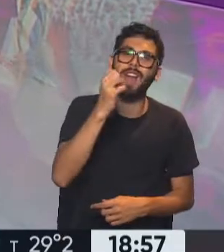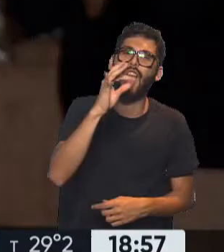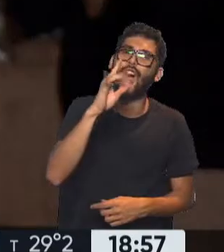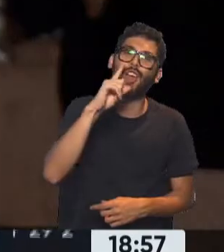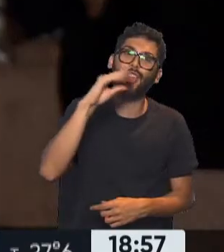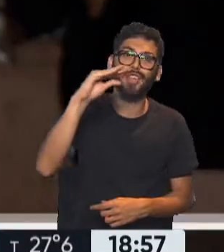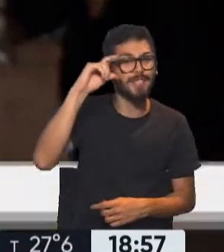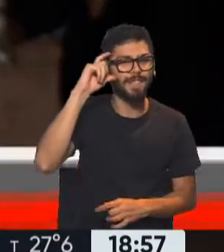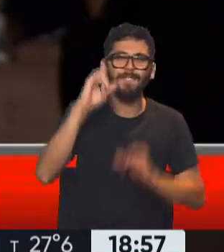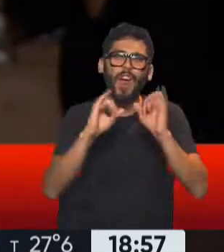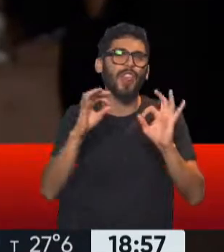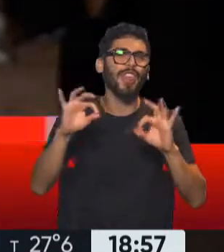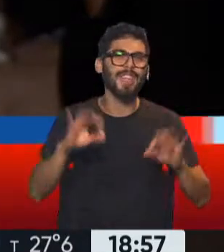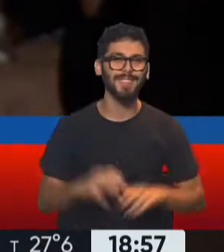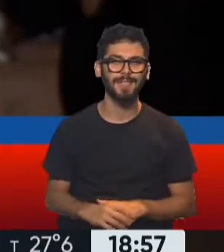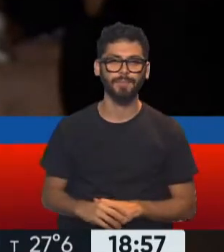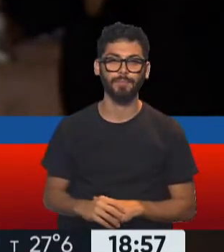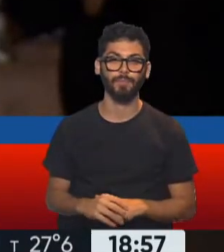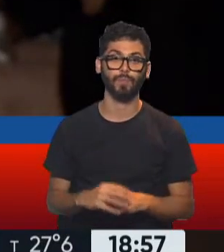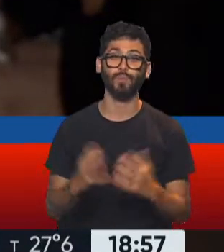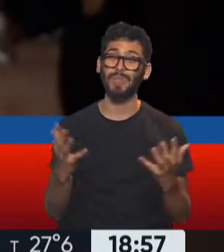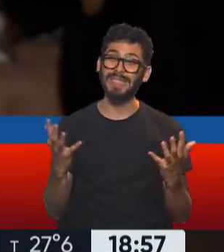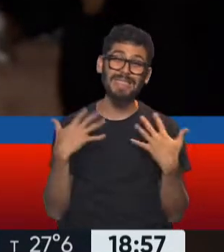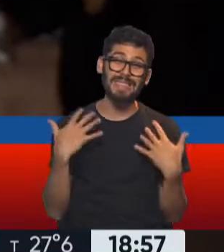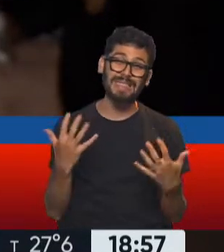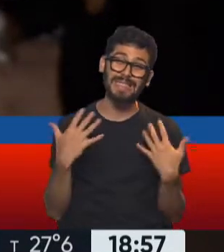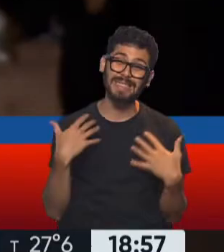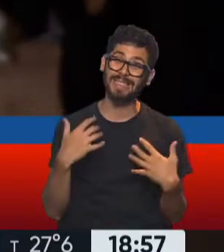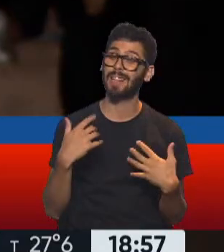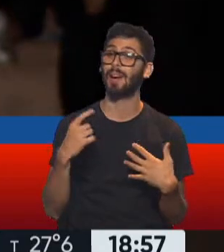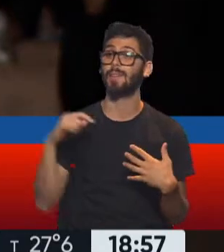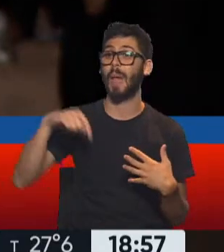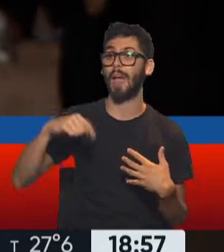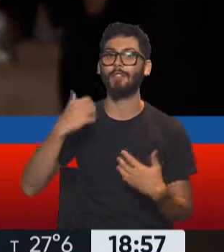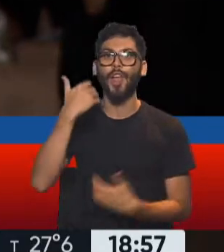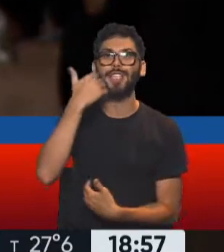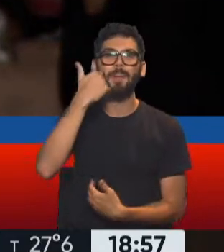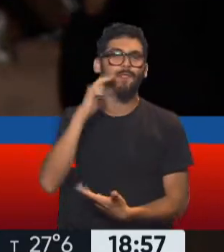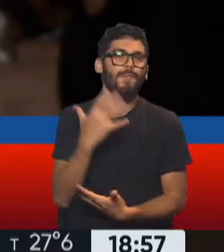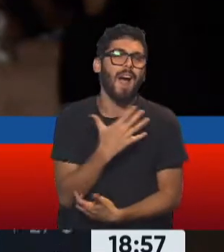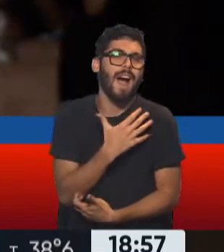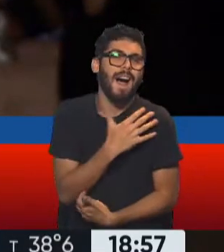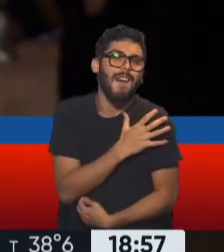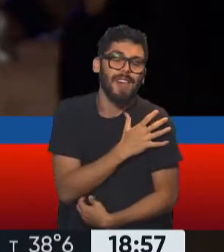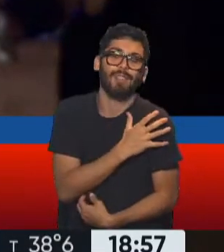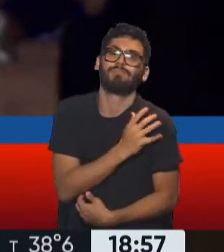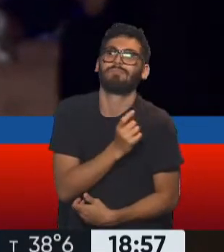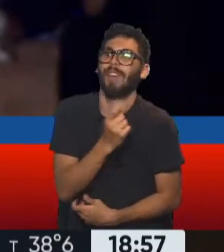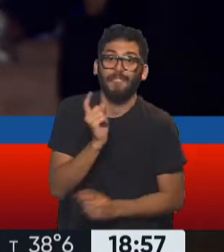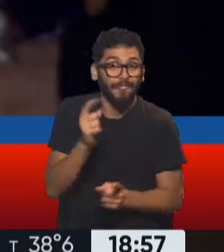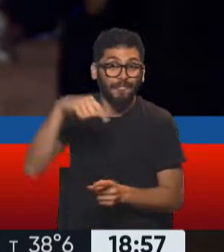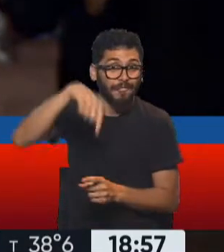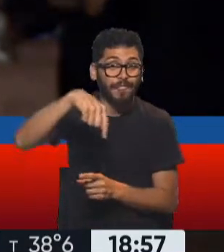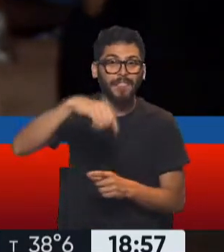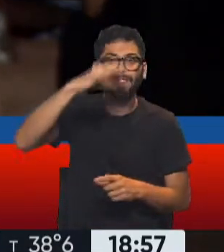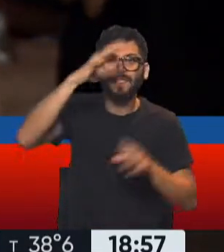detalles. El calor abrasador y este abrazo que es el chamamé siguen dándose cita en el anfiteatro